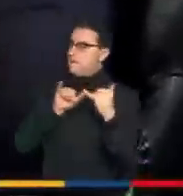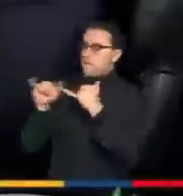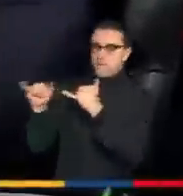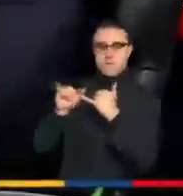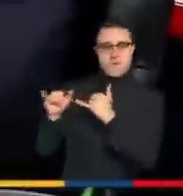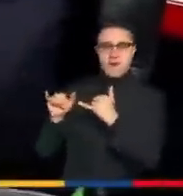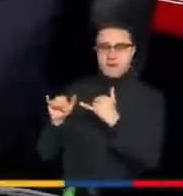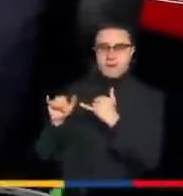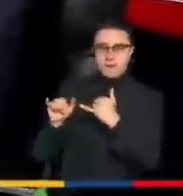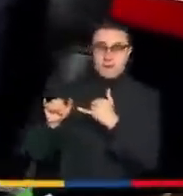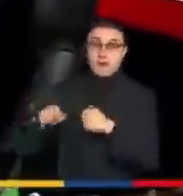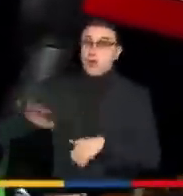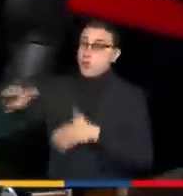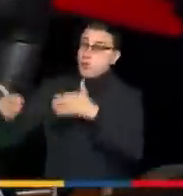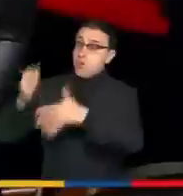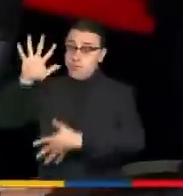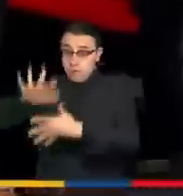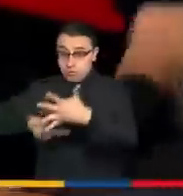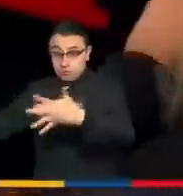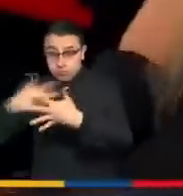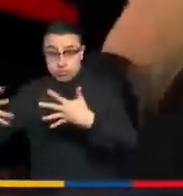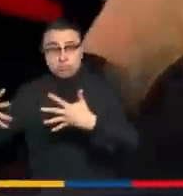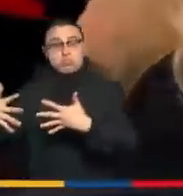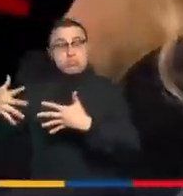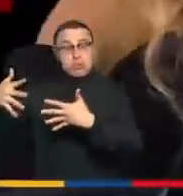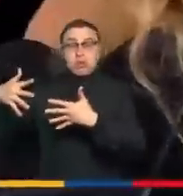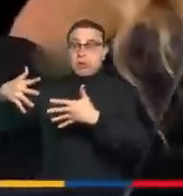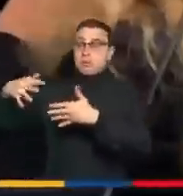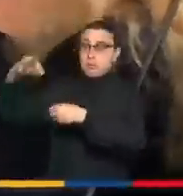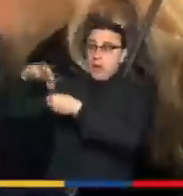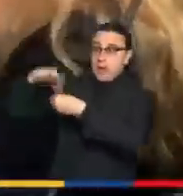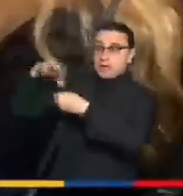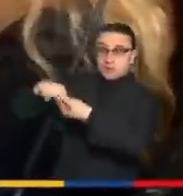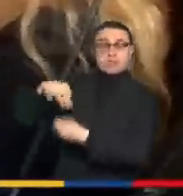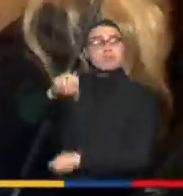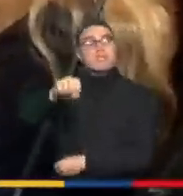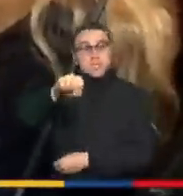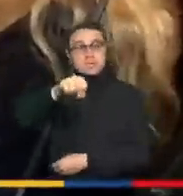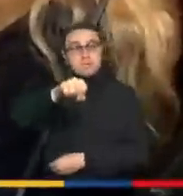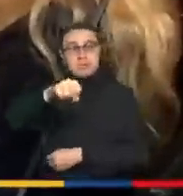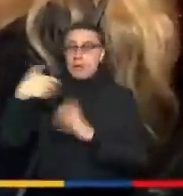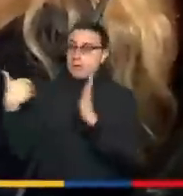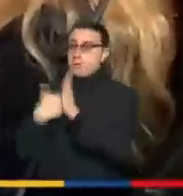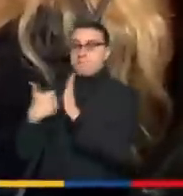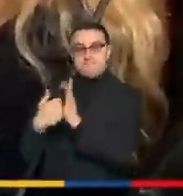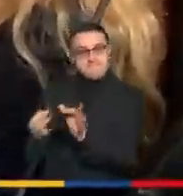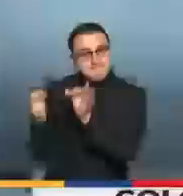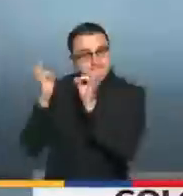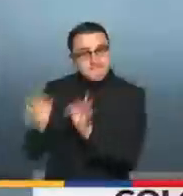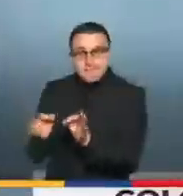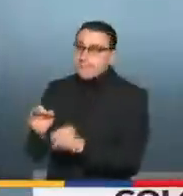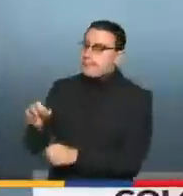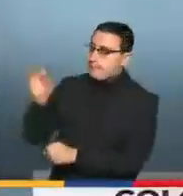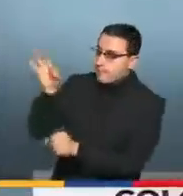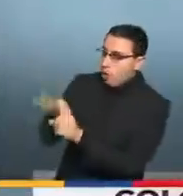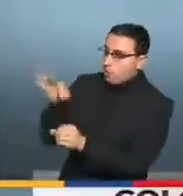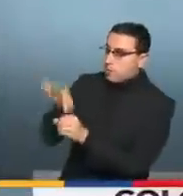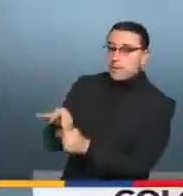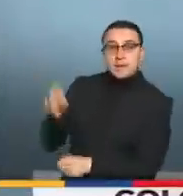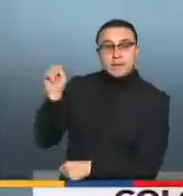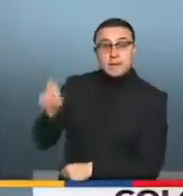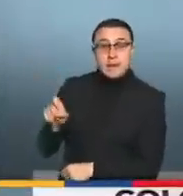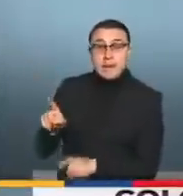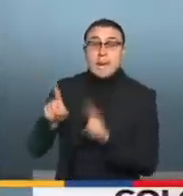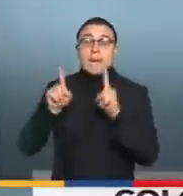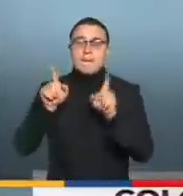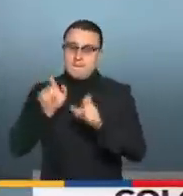Establecer el programa, sí, de las elecciones y sus garantías. Que el pueblo